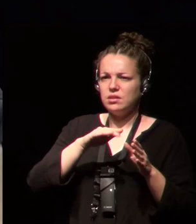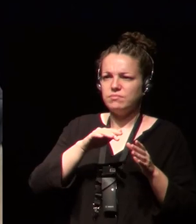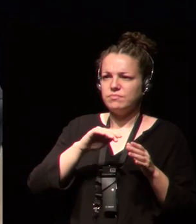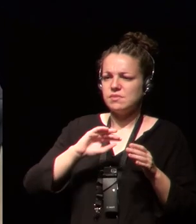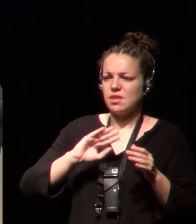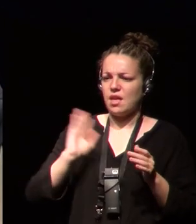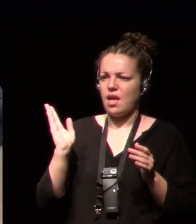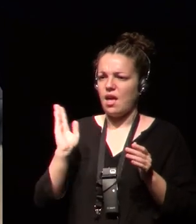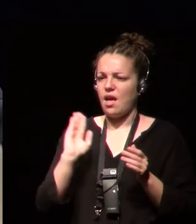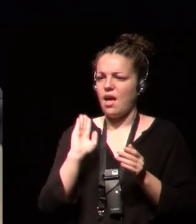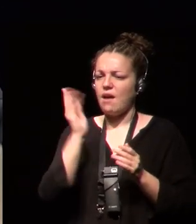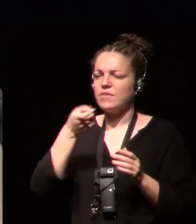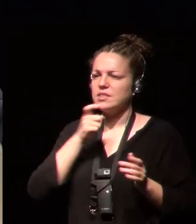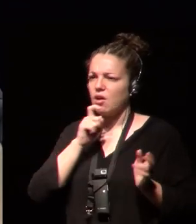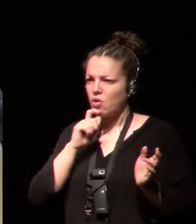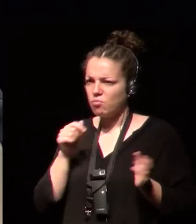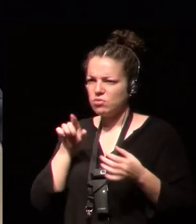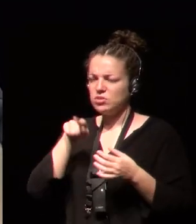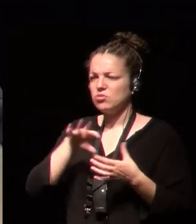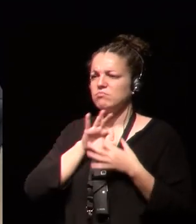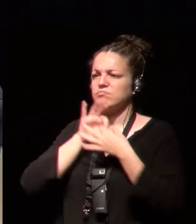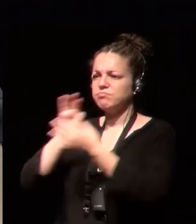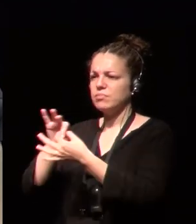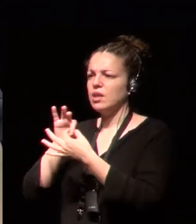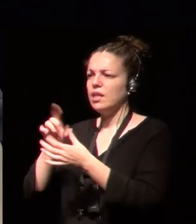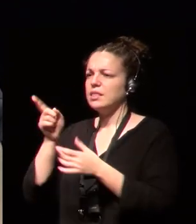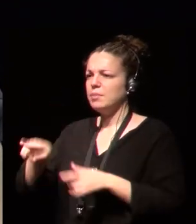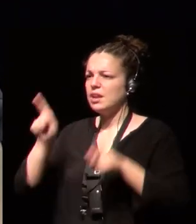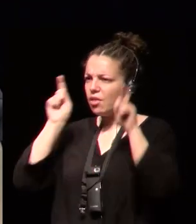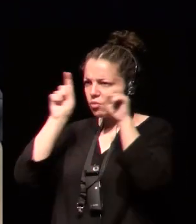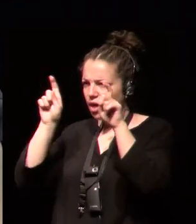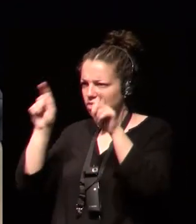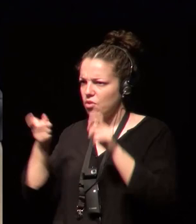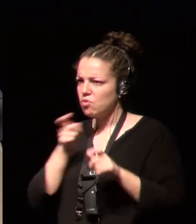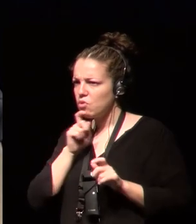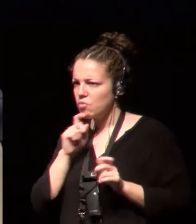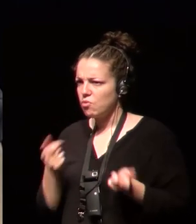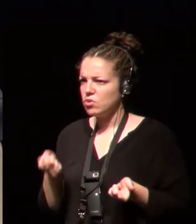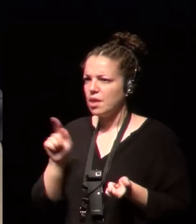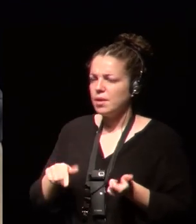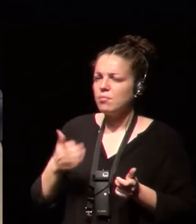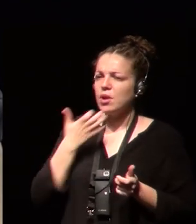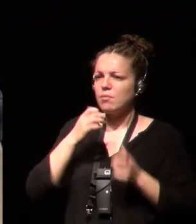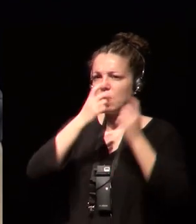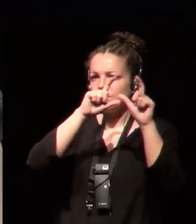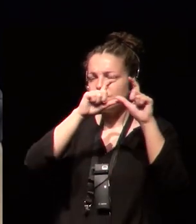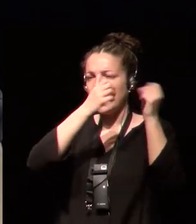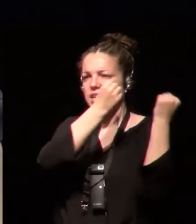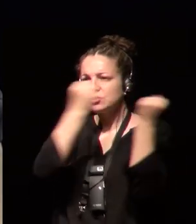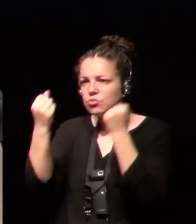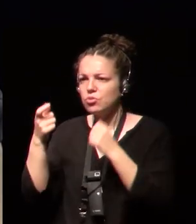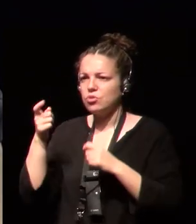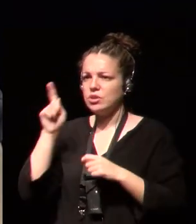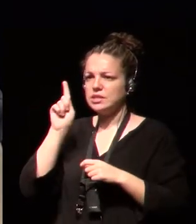se relaciona con las vías educativas, a qué lugar van las instituciones educativas, escuelas, colegios, cómo esto hace